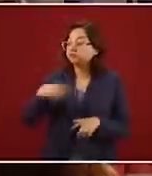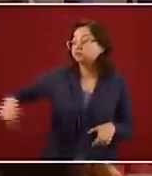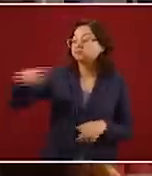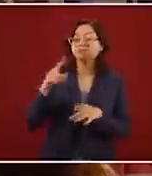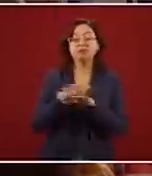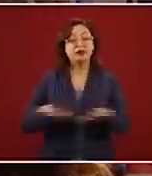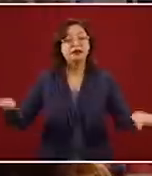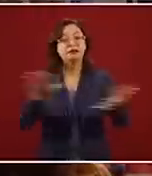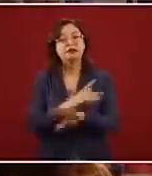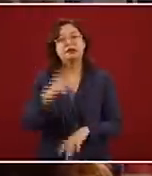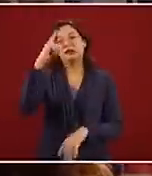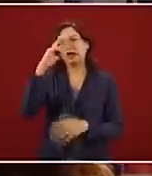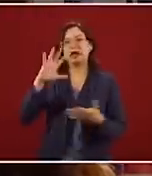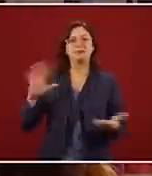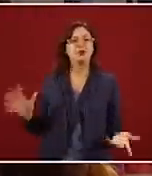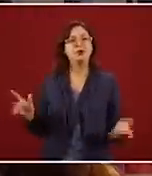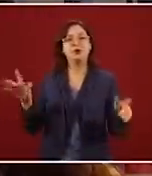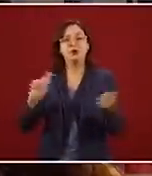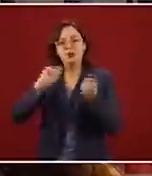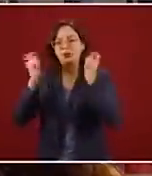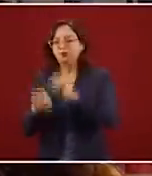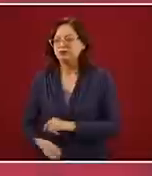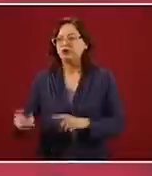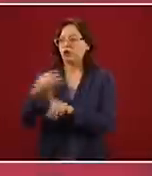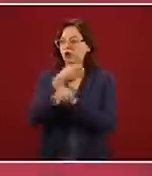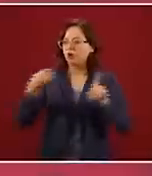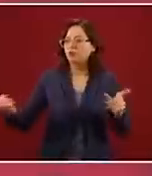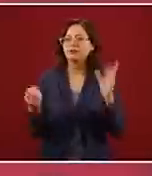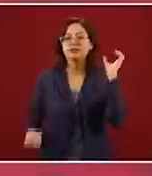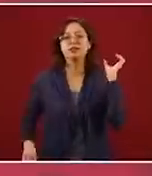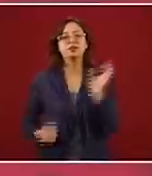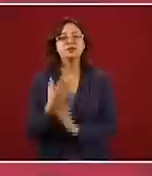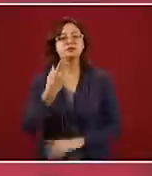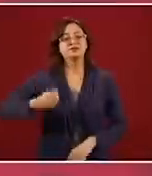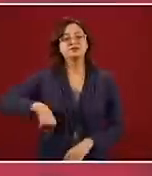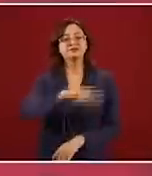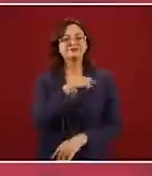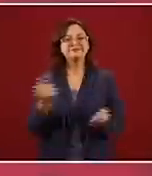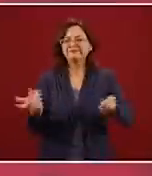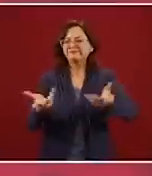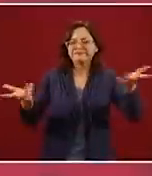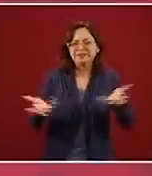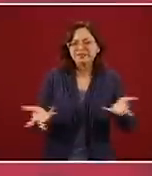Entonces, ¿qué es lo que tenemos que hacer?